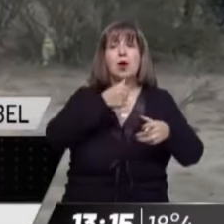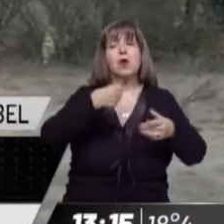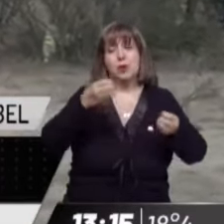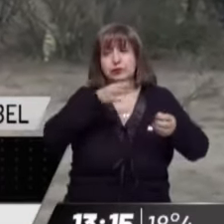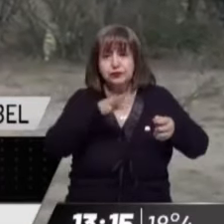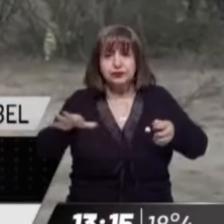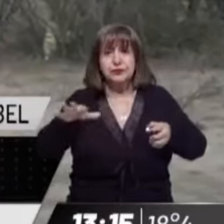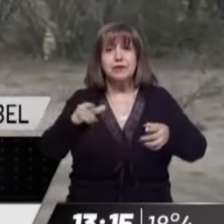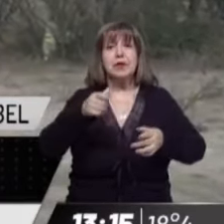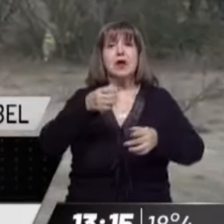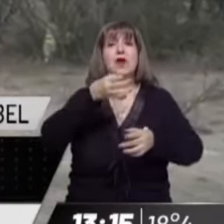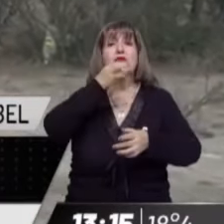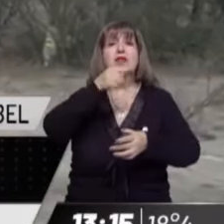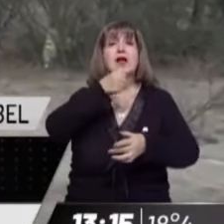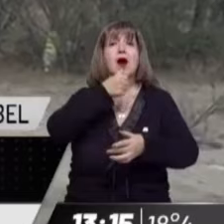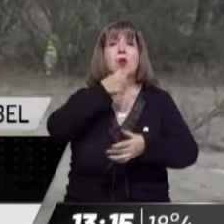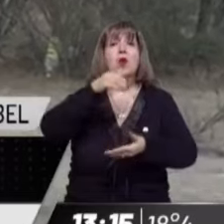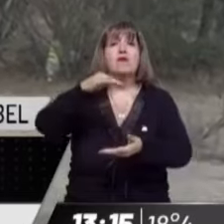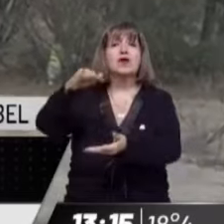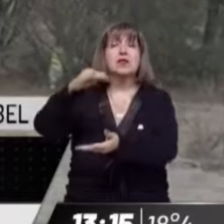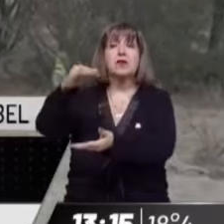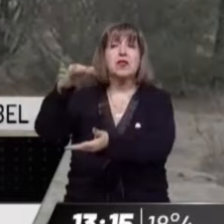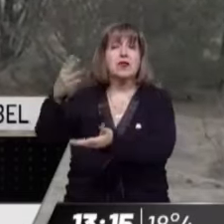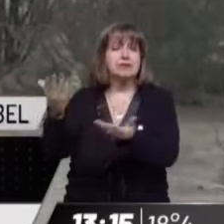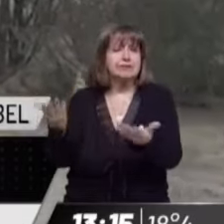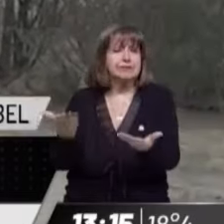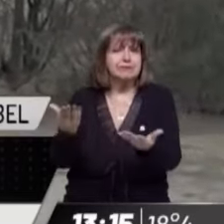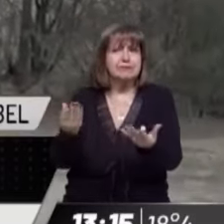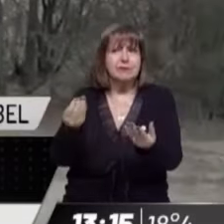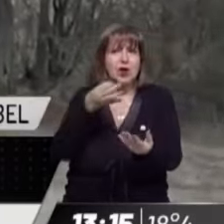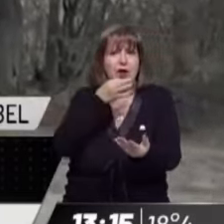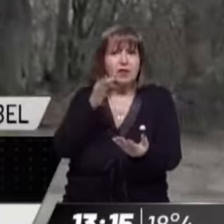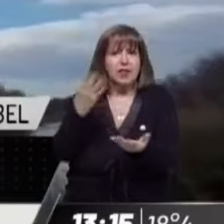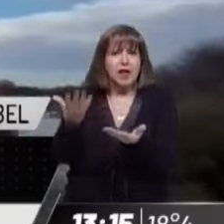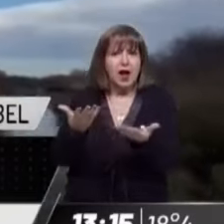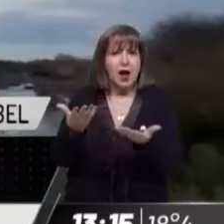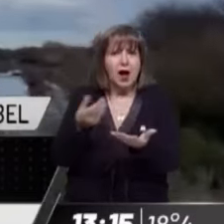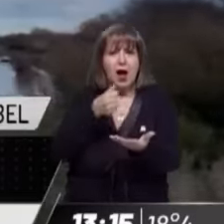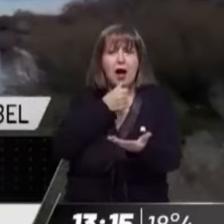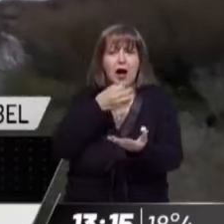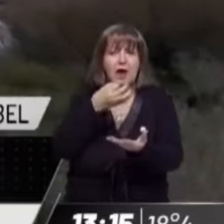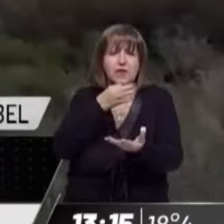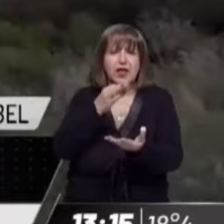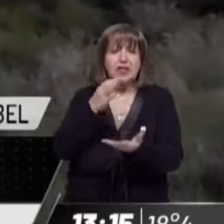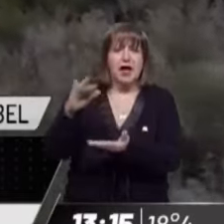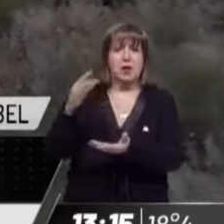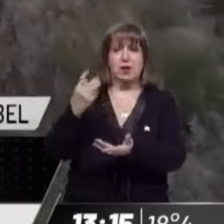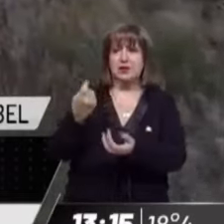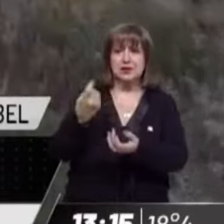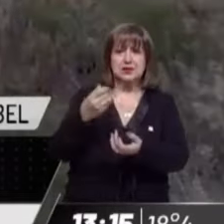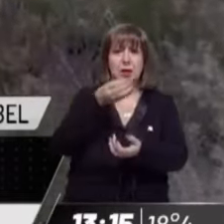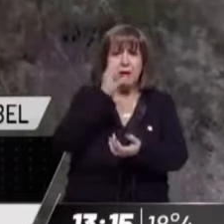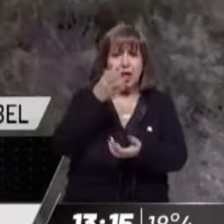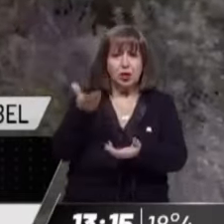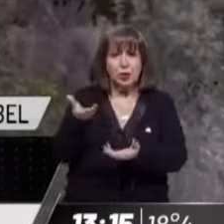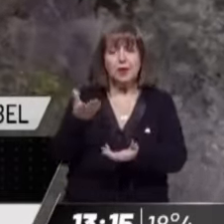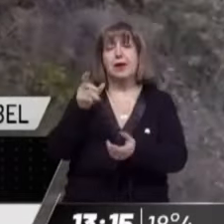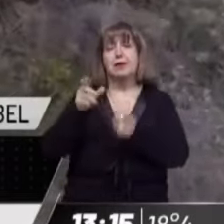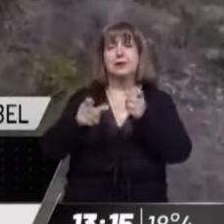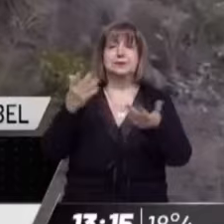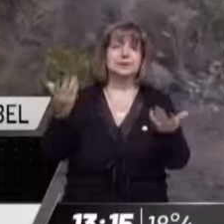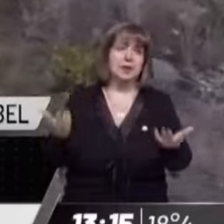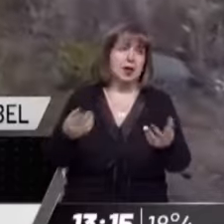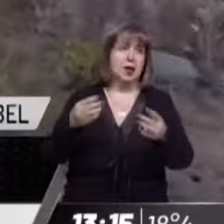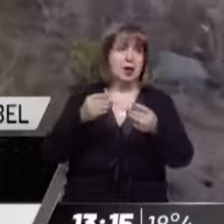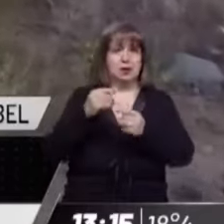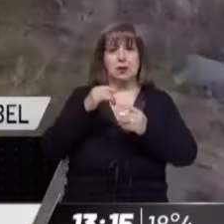la situación. Por otro lado, está el conflicto del río Atuel. Ustedes saben que hay una decisión de la justicia, cuánto tiene que pasar de Mendoza a la